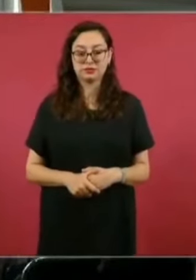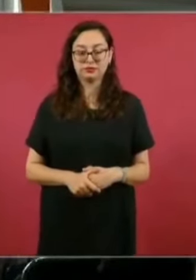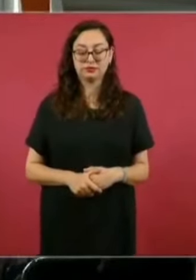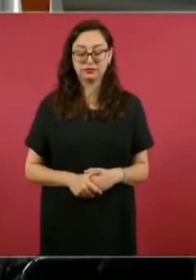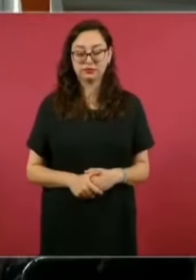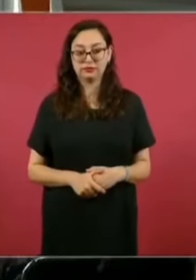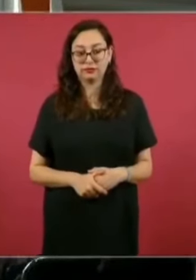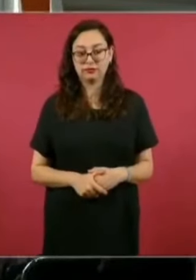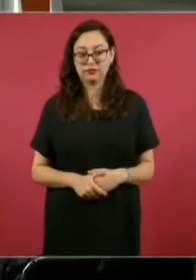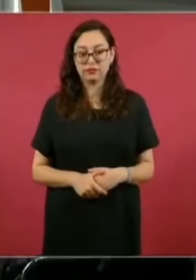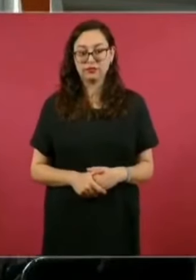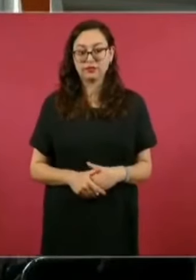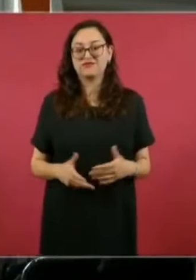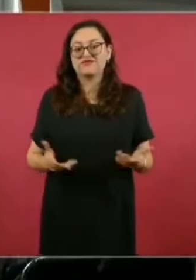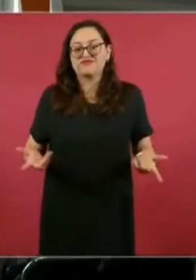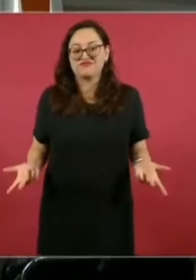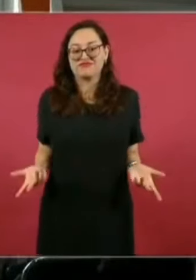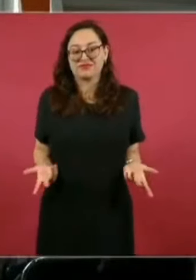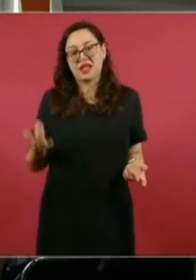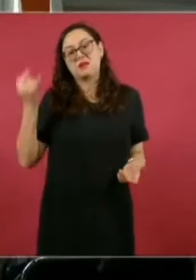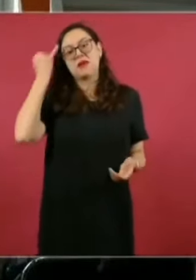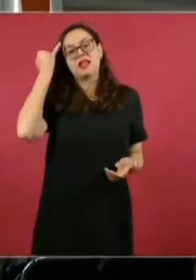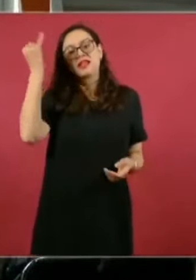los gobernadores.